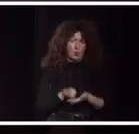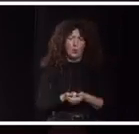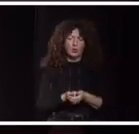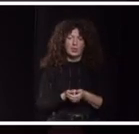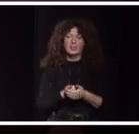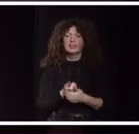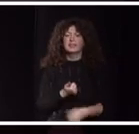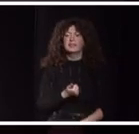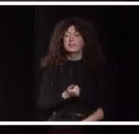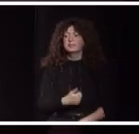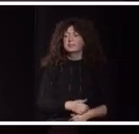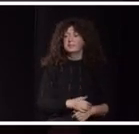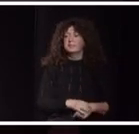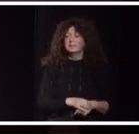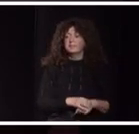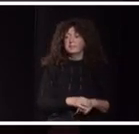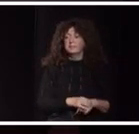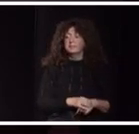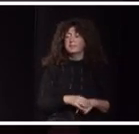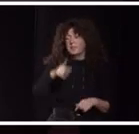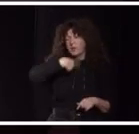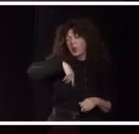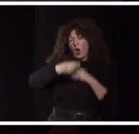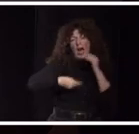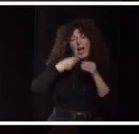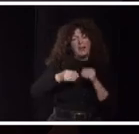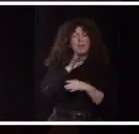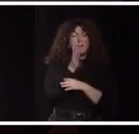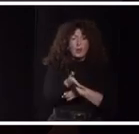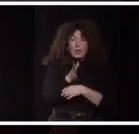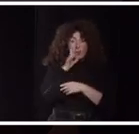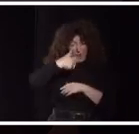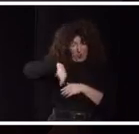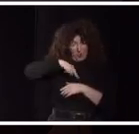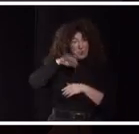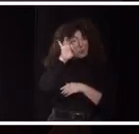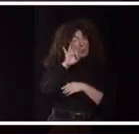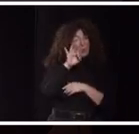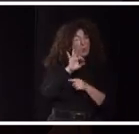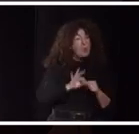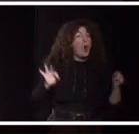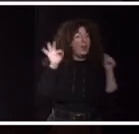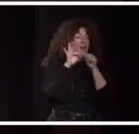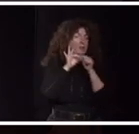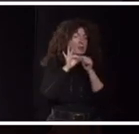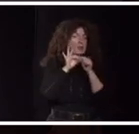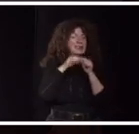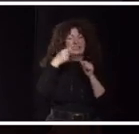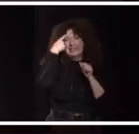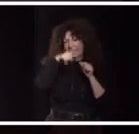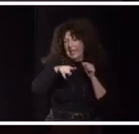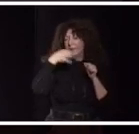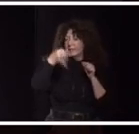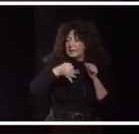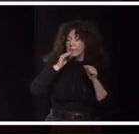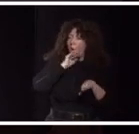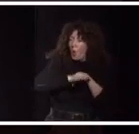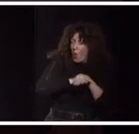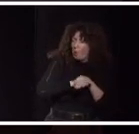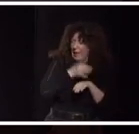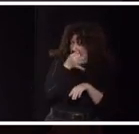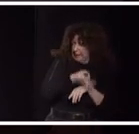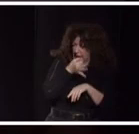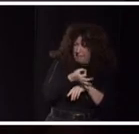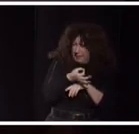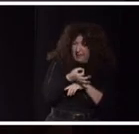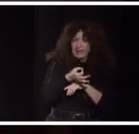¿Y por qué hacemos esto? Porque en Podemos sabemos siempre, ya decía que antes cumplíamos siempre, pero en Podemos